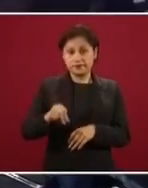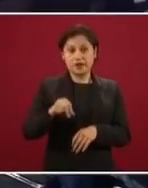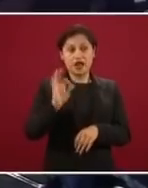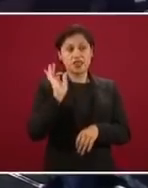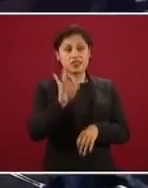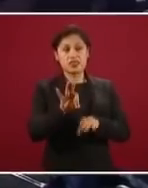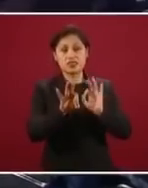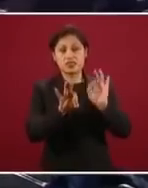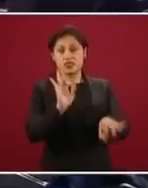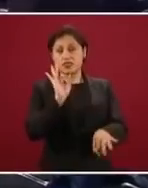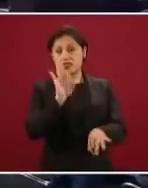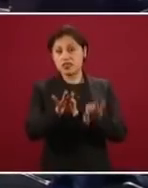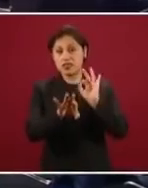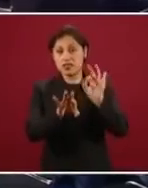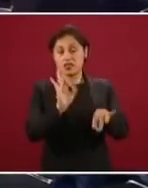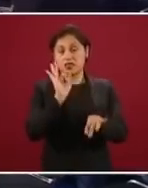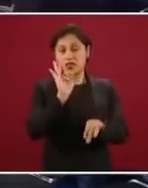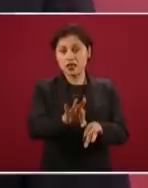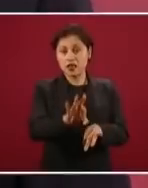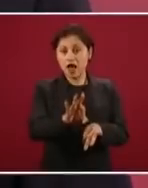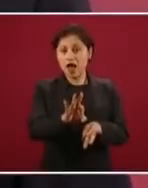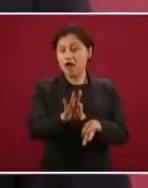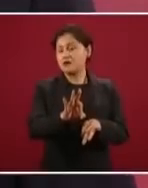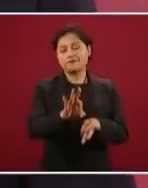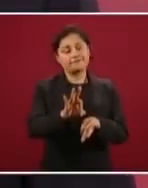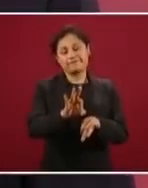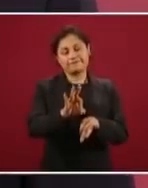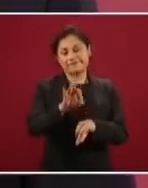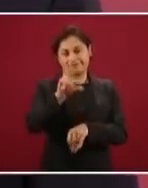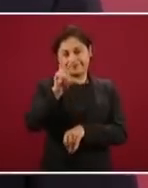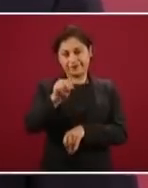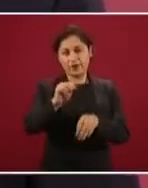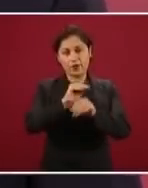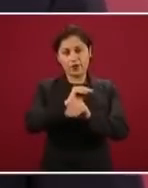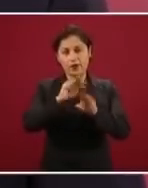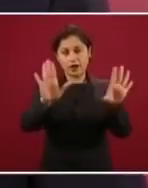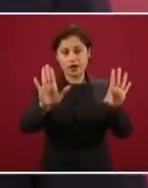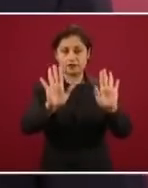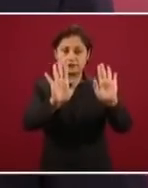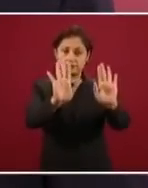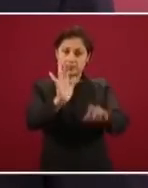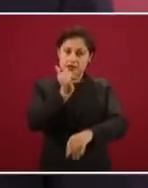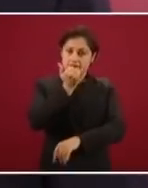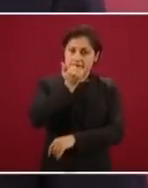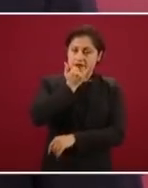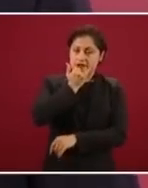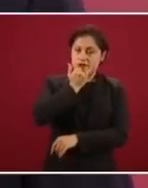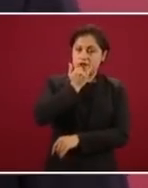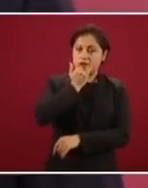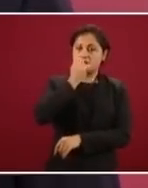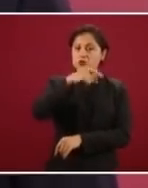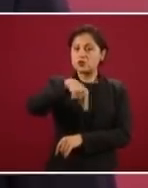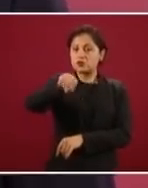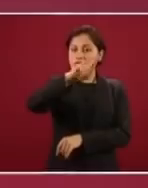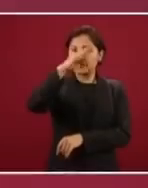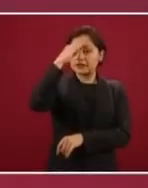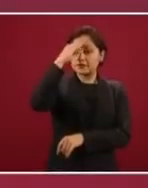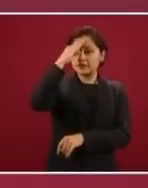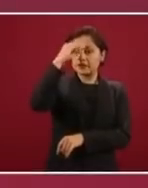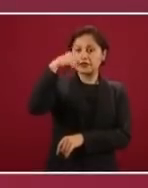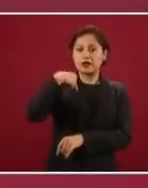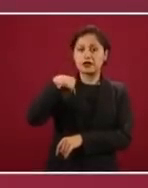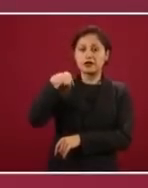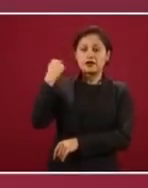este asunto no estoy defendiendo a peña nieto es porque también no quiero que vayan a éste a